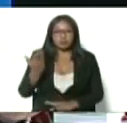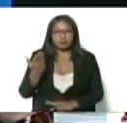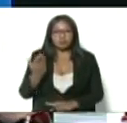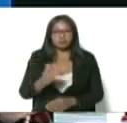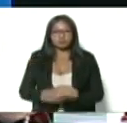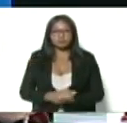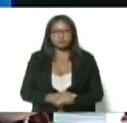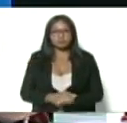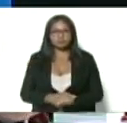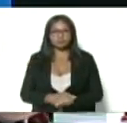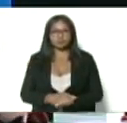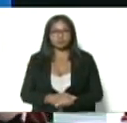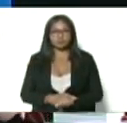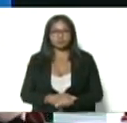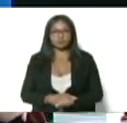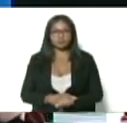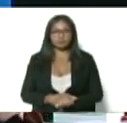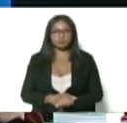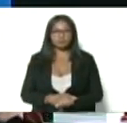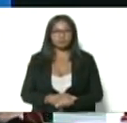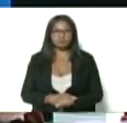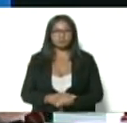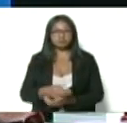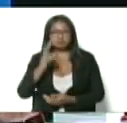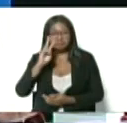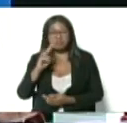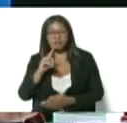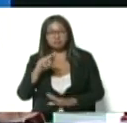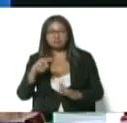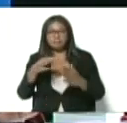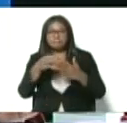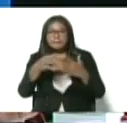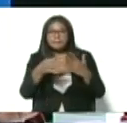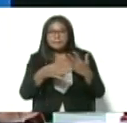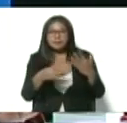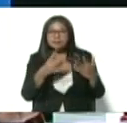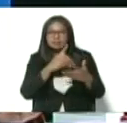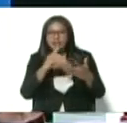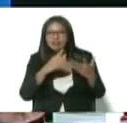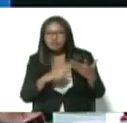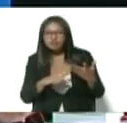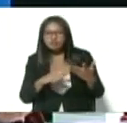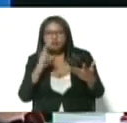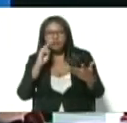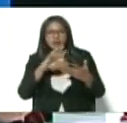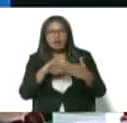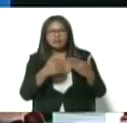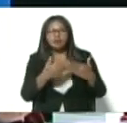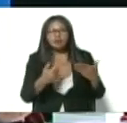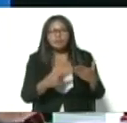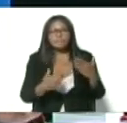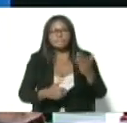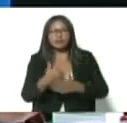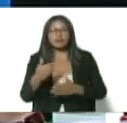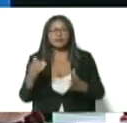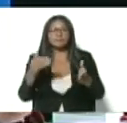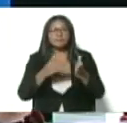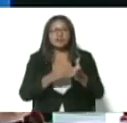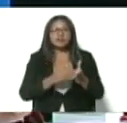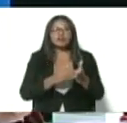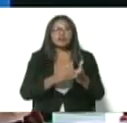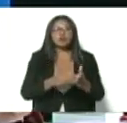comandante piense en dentro de los datos el estado colombiano es responsable de más de mil